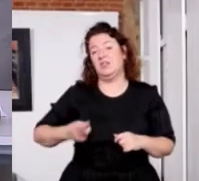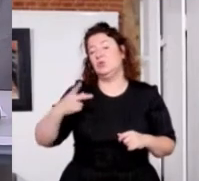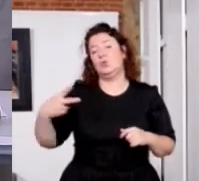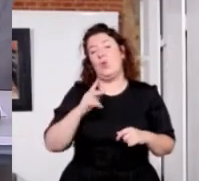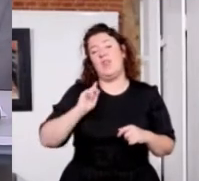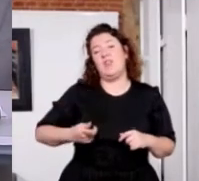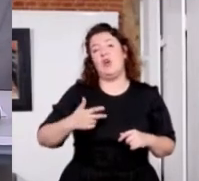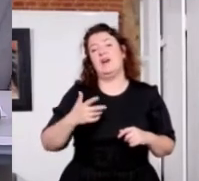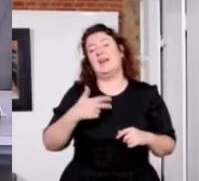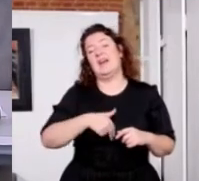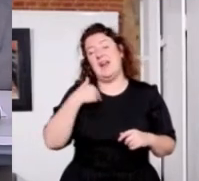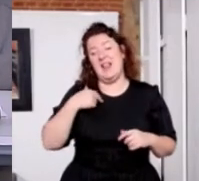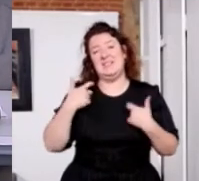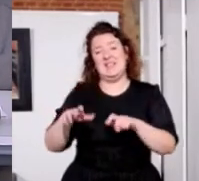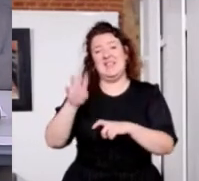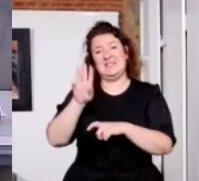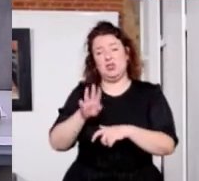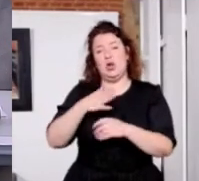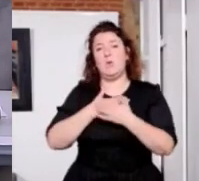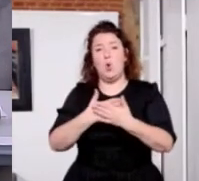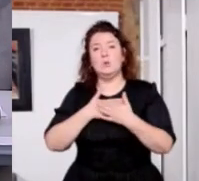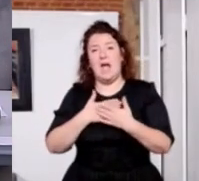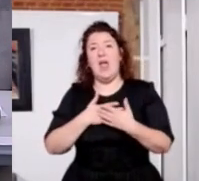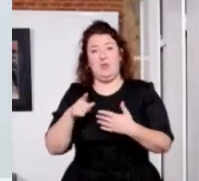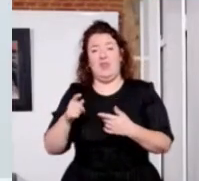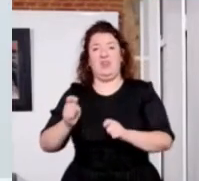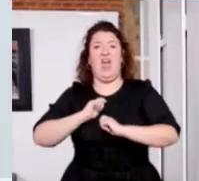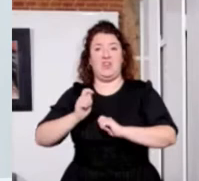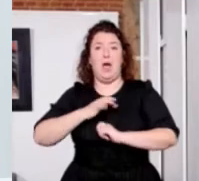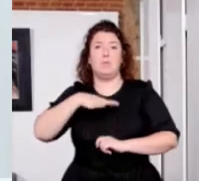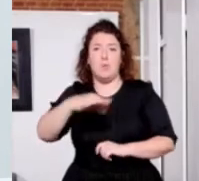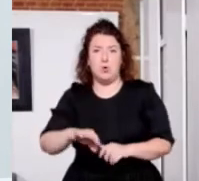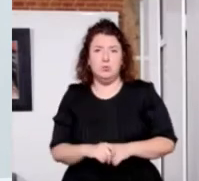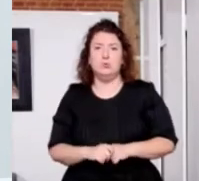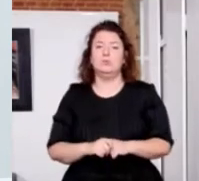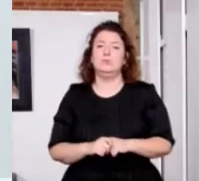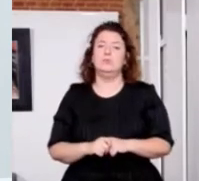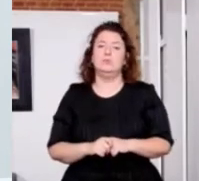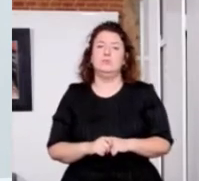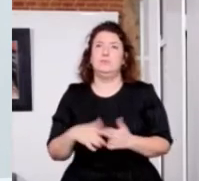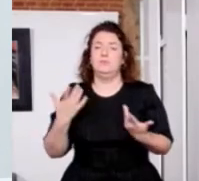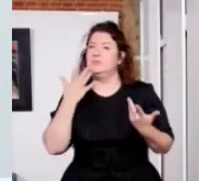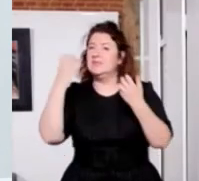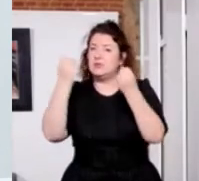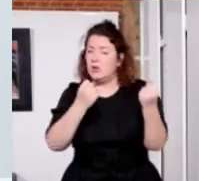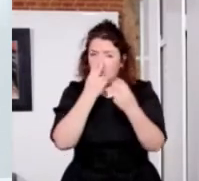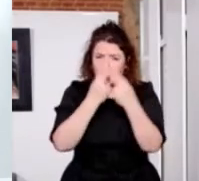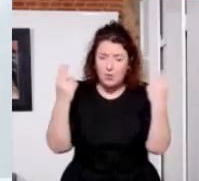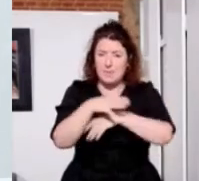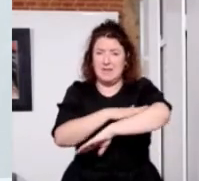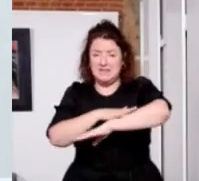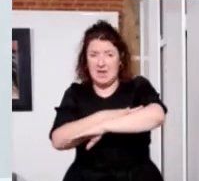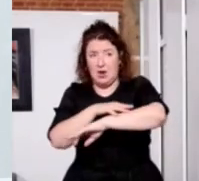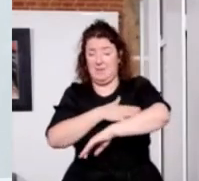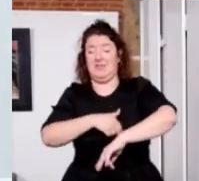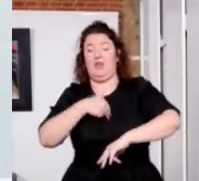Tercer Sector y el voluntariado, que también lo posibilita. Yo creo que las instituciones públicas, en este caso el Ministerio, la Administración